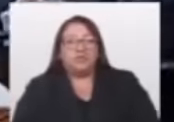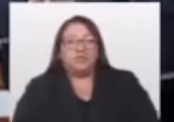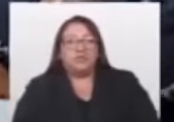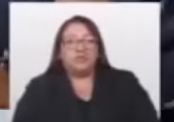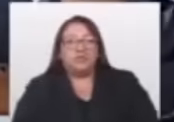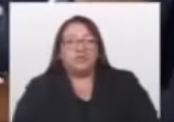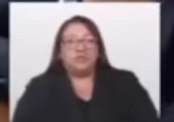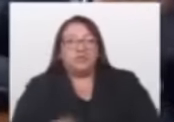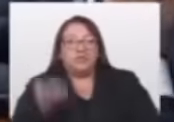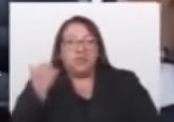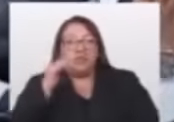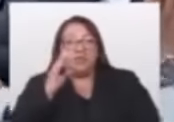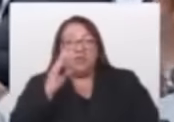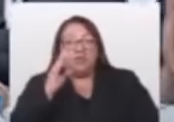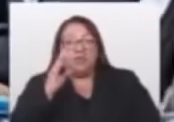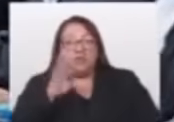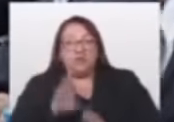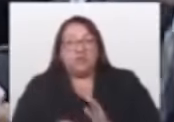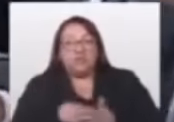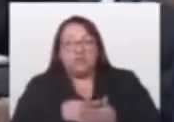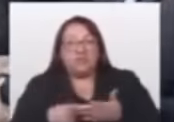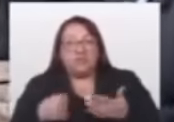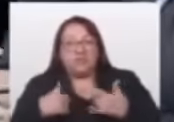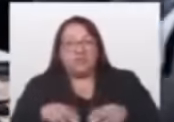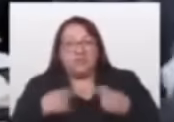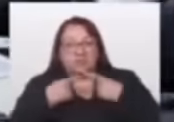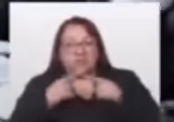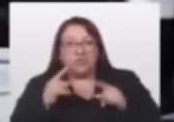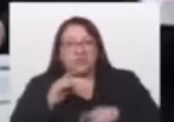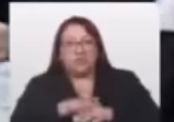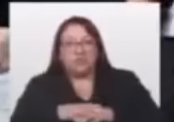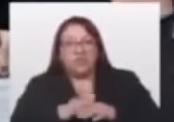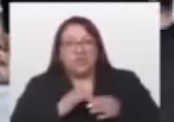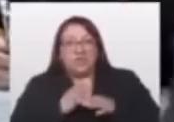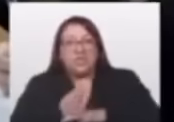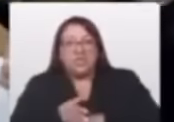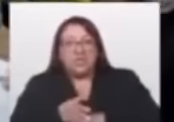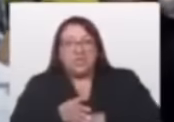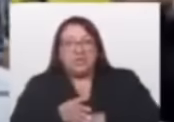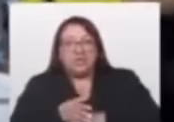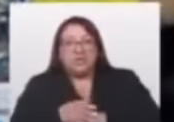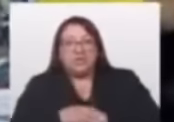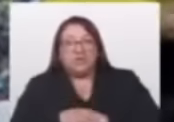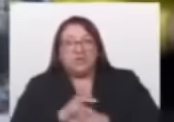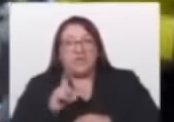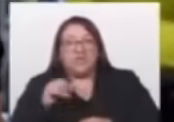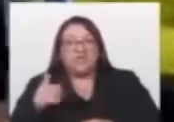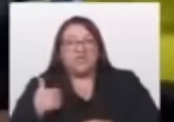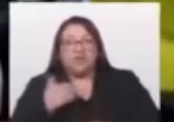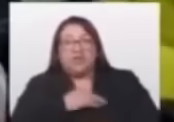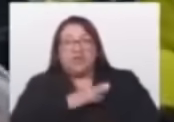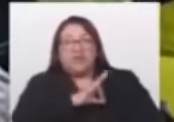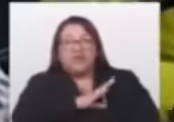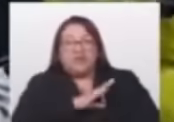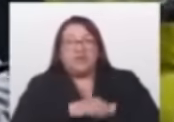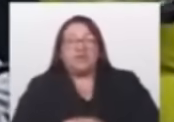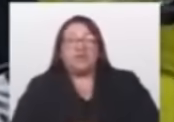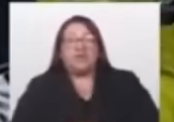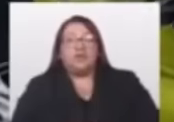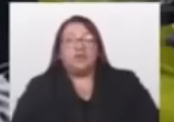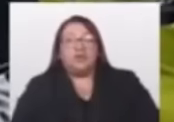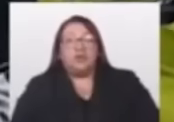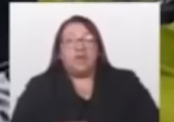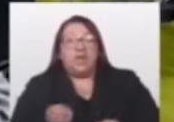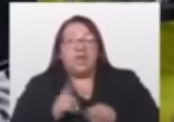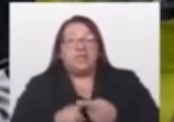periodísticos, sabemos que el pasado fin de semana se dio a conocer sobre el ingreso de la señora fiscal de la Nación a horas de la noche,